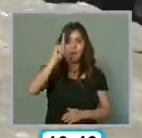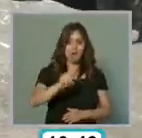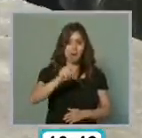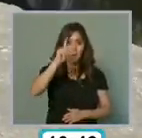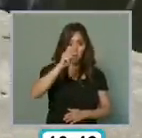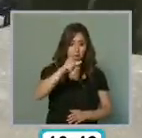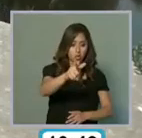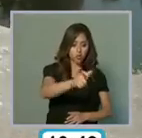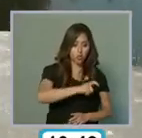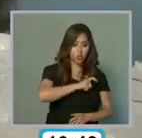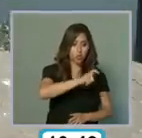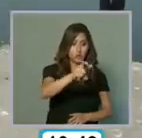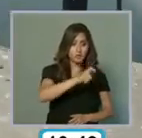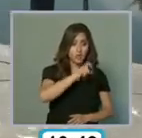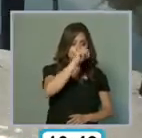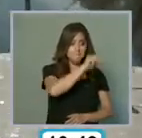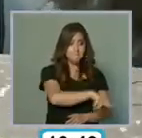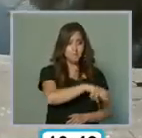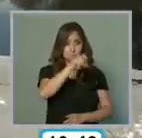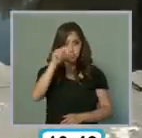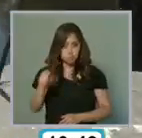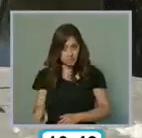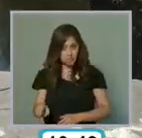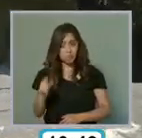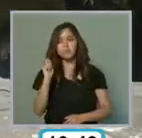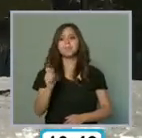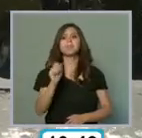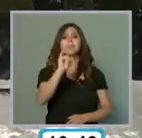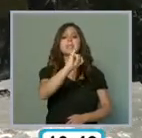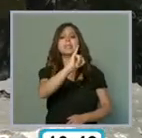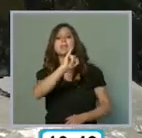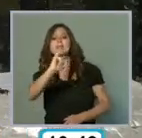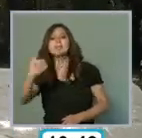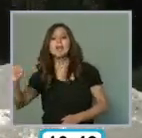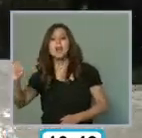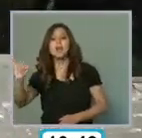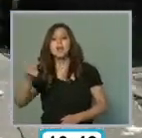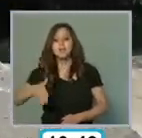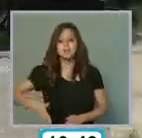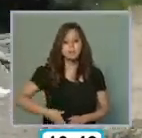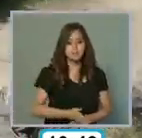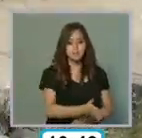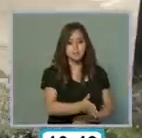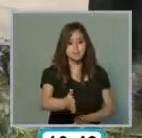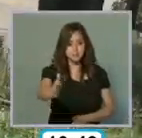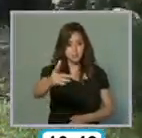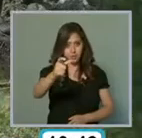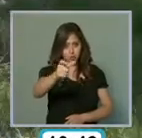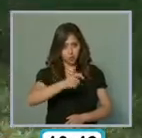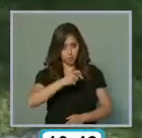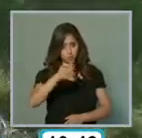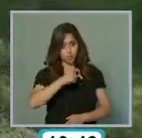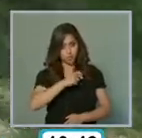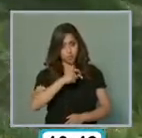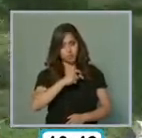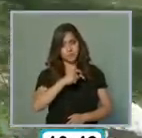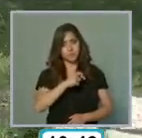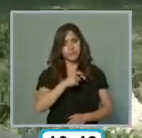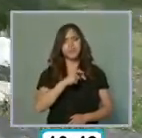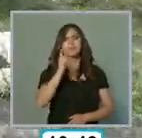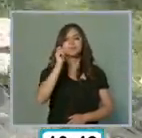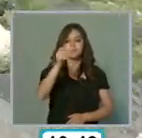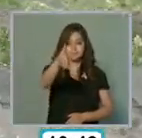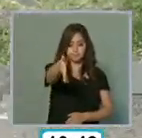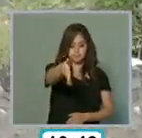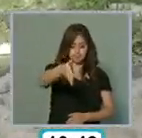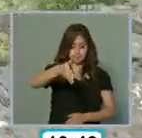los mismos. Del lado izquierdo tenemos lo que es el Xochimilco. Porque estamos acá en los límites